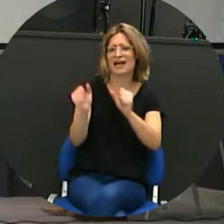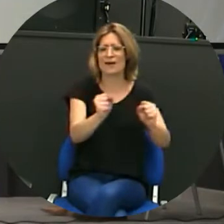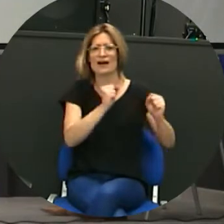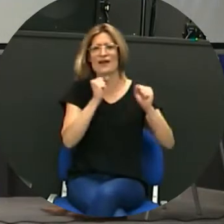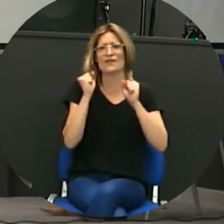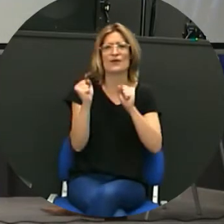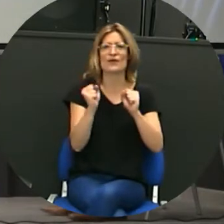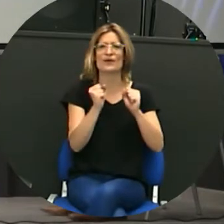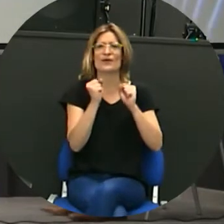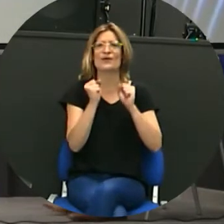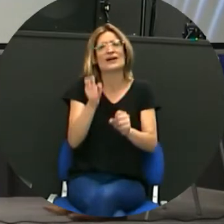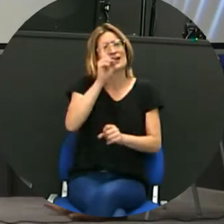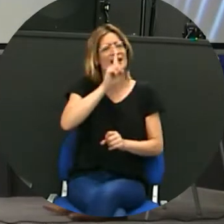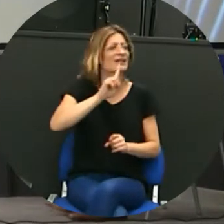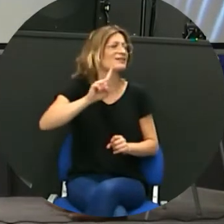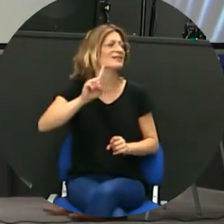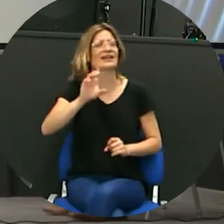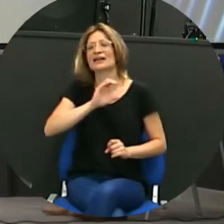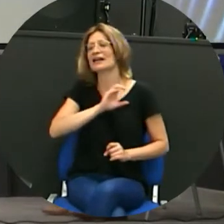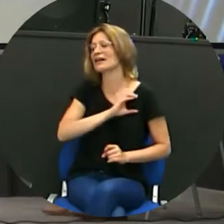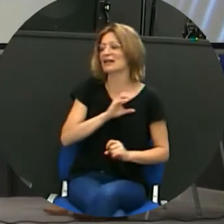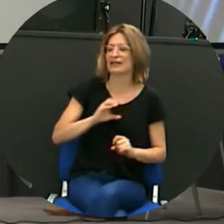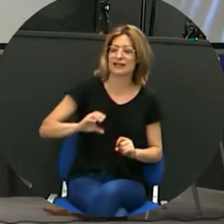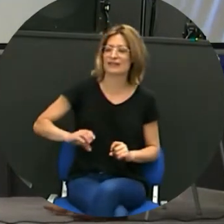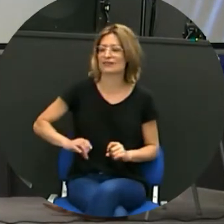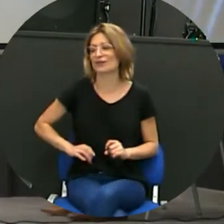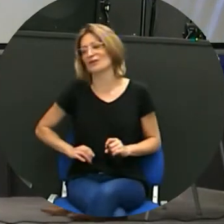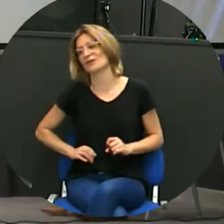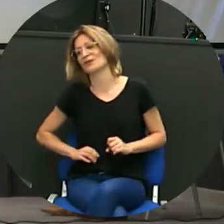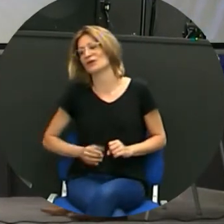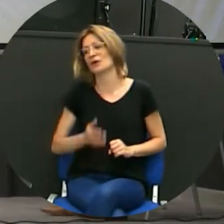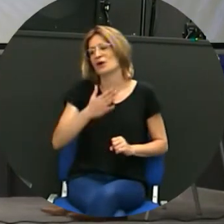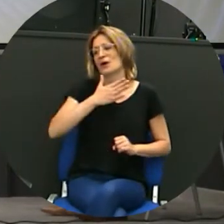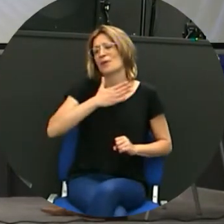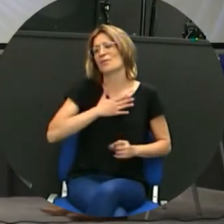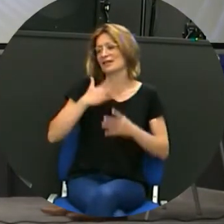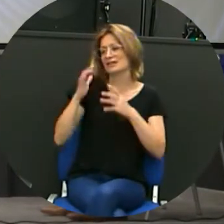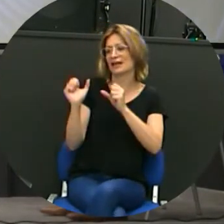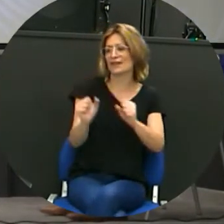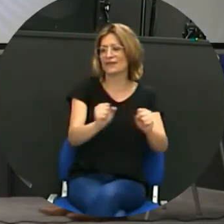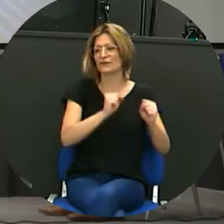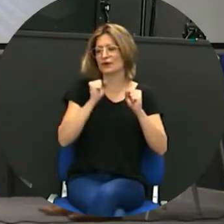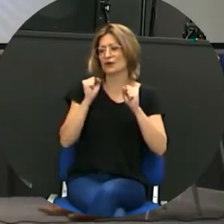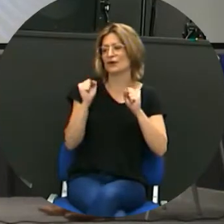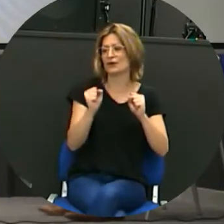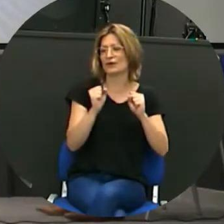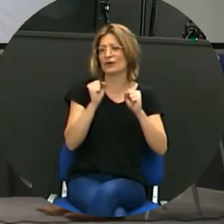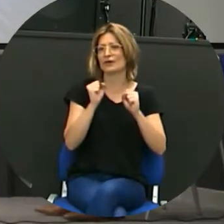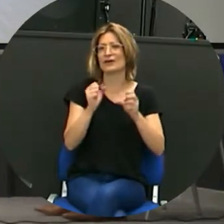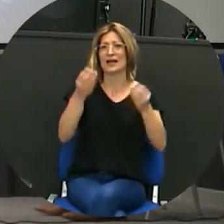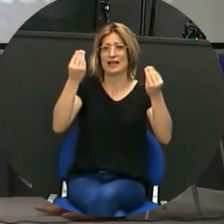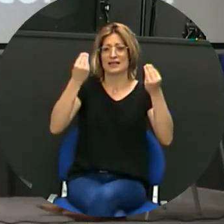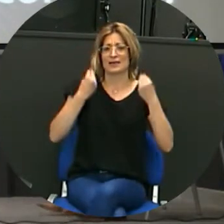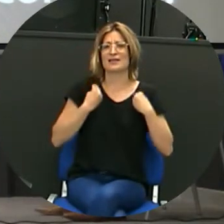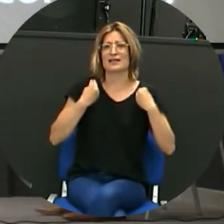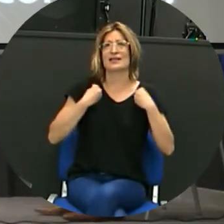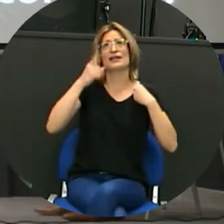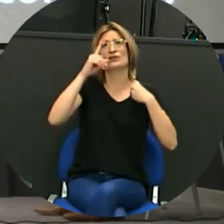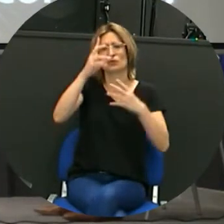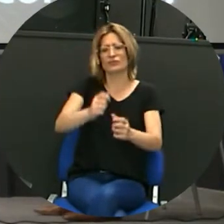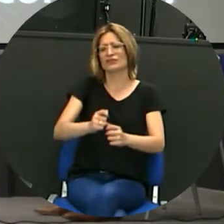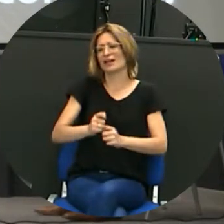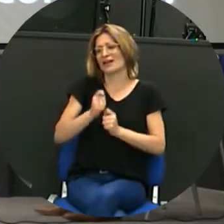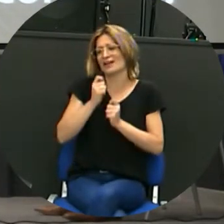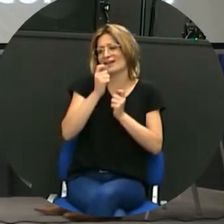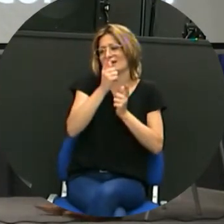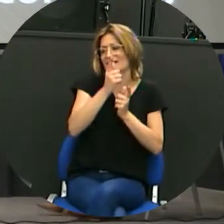y Salvador. Eres Cristo, mi Redentor, dador de